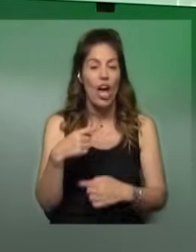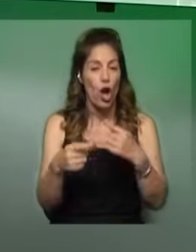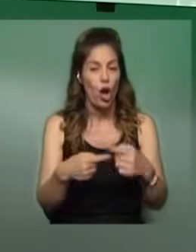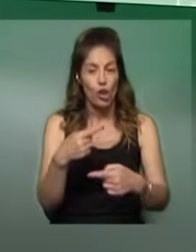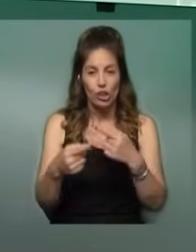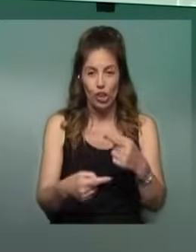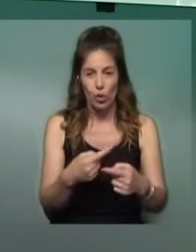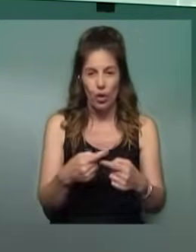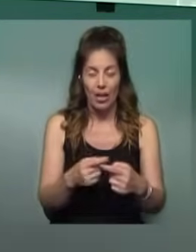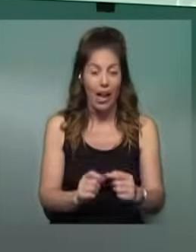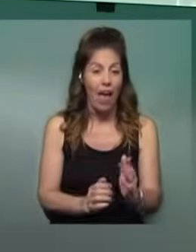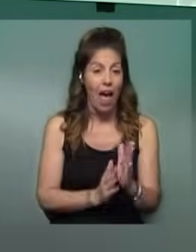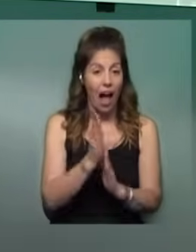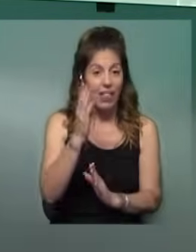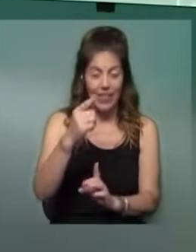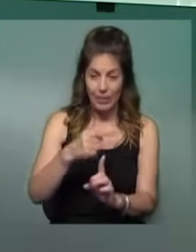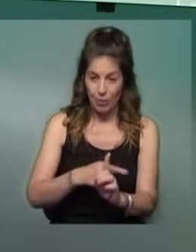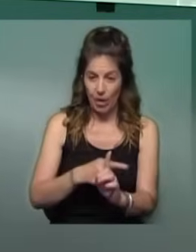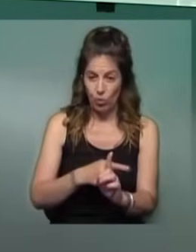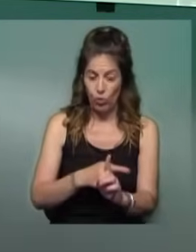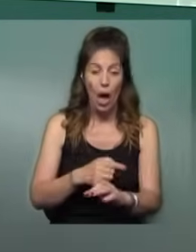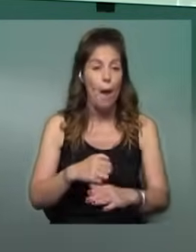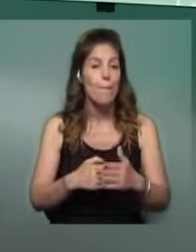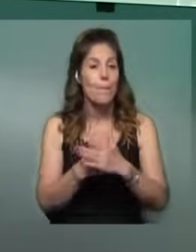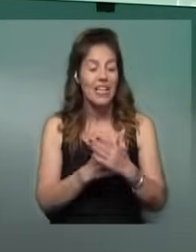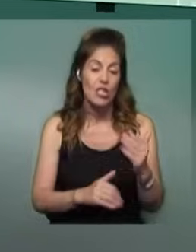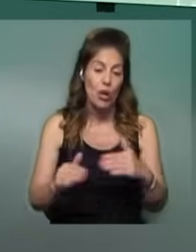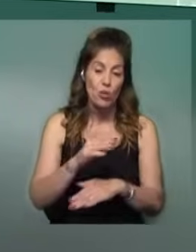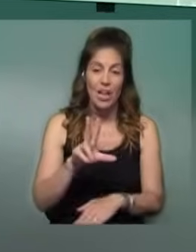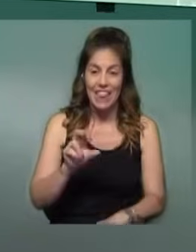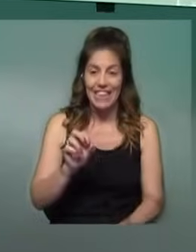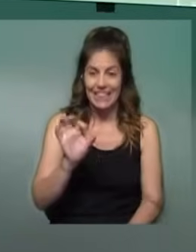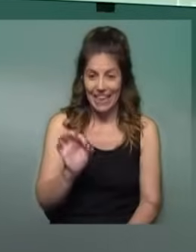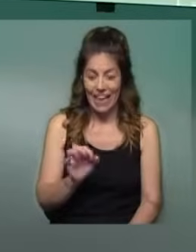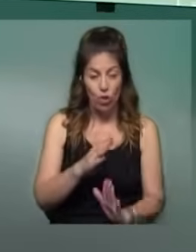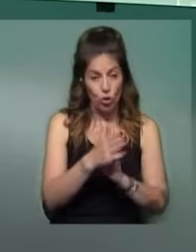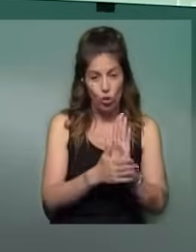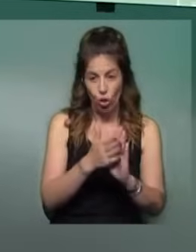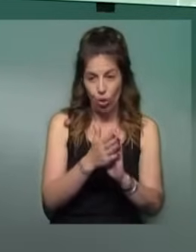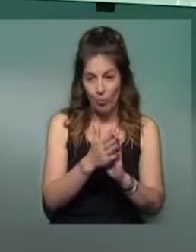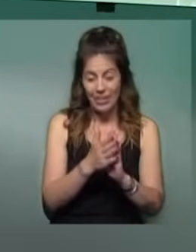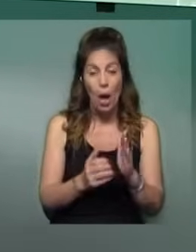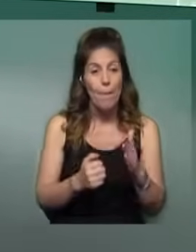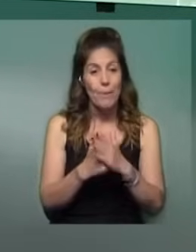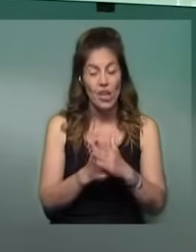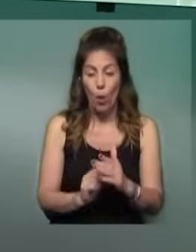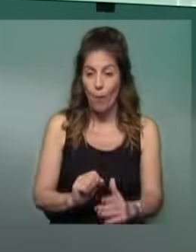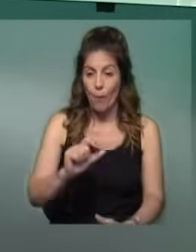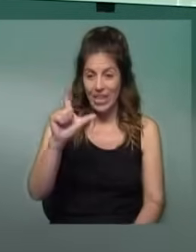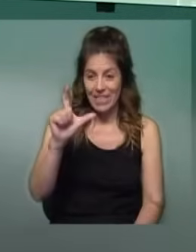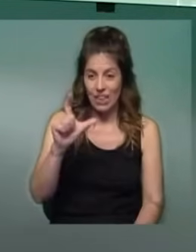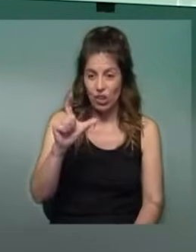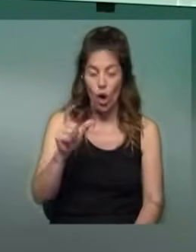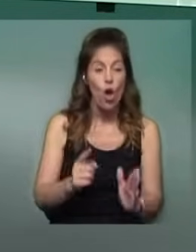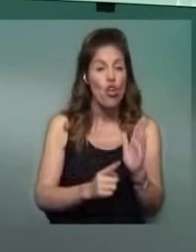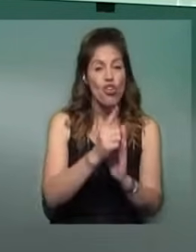registrándose altas temperaturas sí las máximas van a superar los 30 prácticamente en todo el país y los picos más altos van a ser